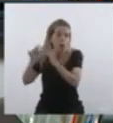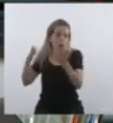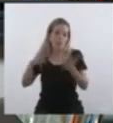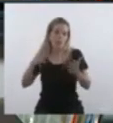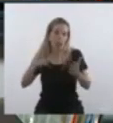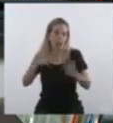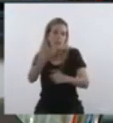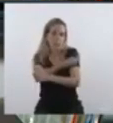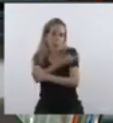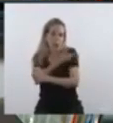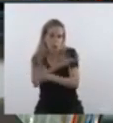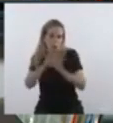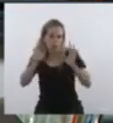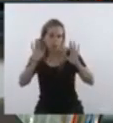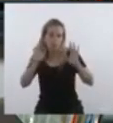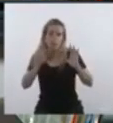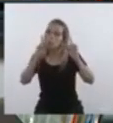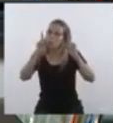seguimos incansables